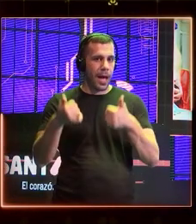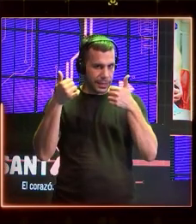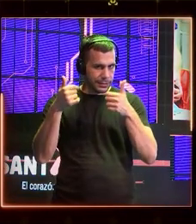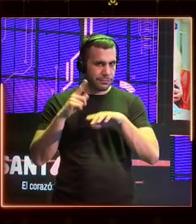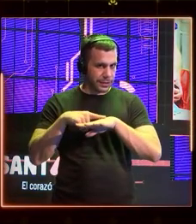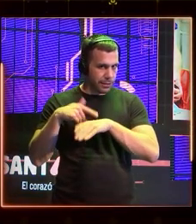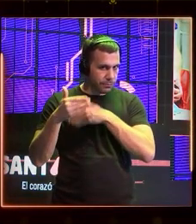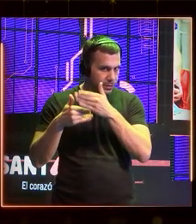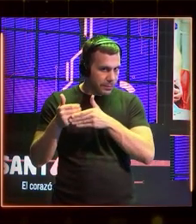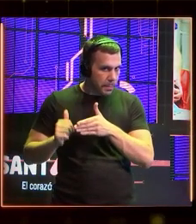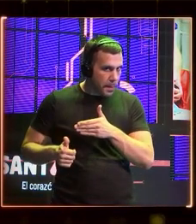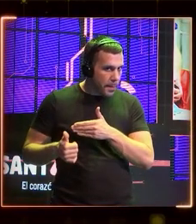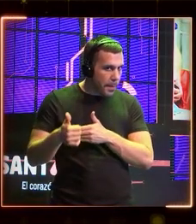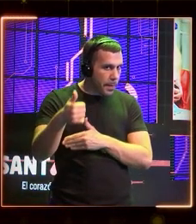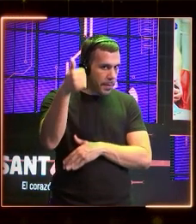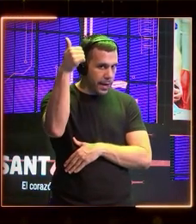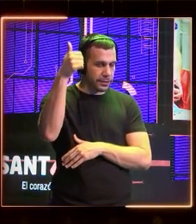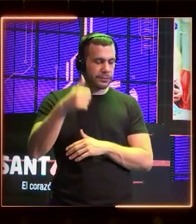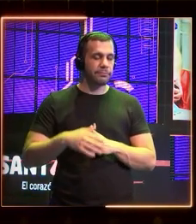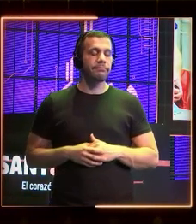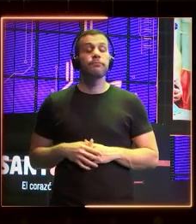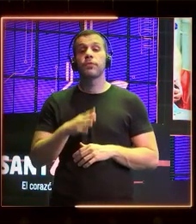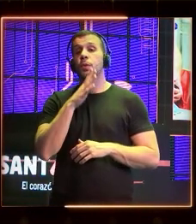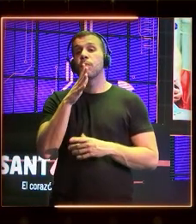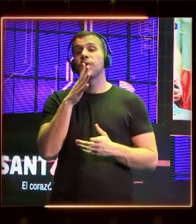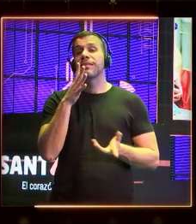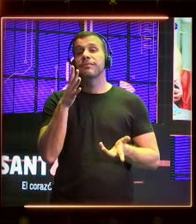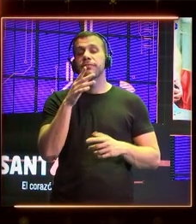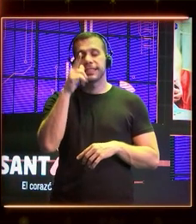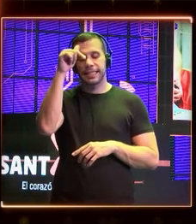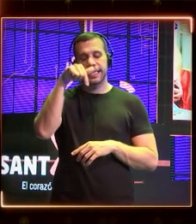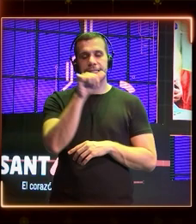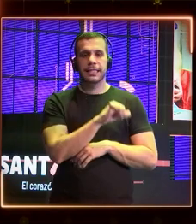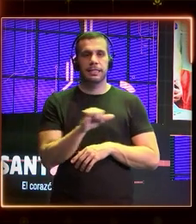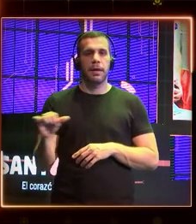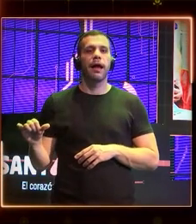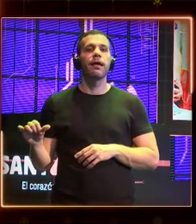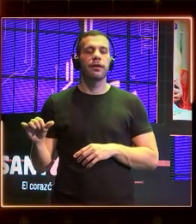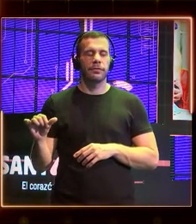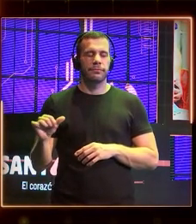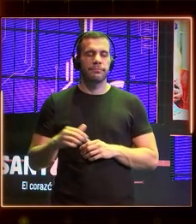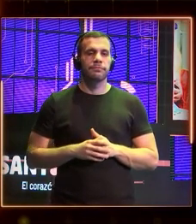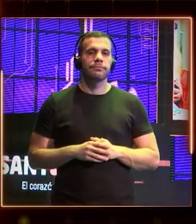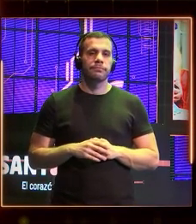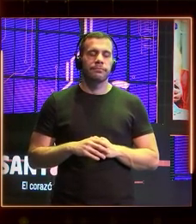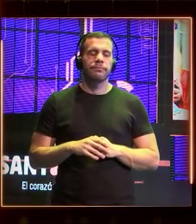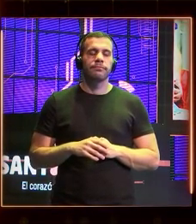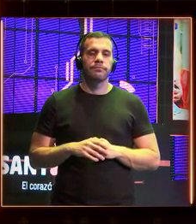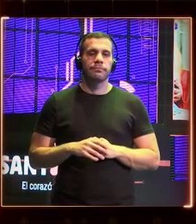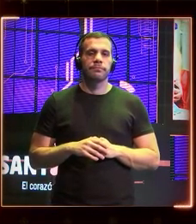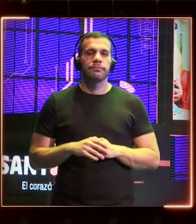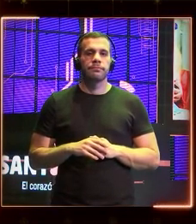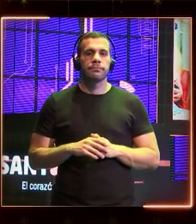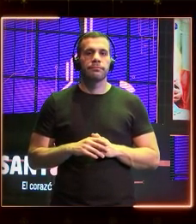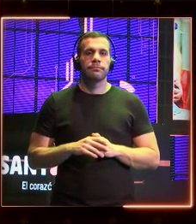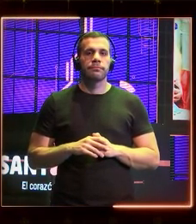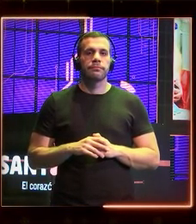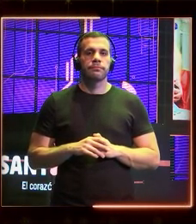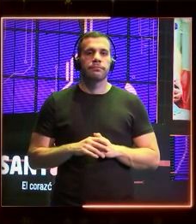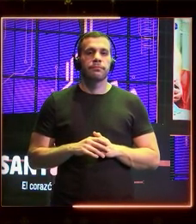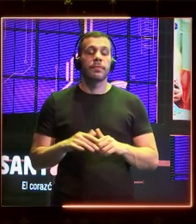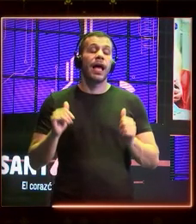Y va a ir a más porque esta misma semana han empezado a operar operaciones de